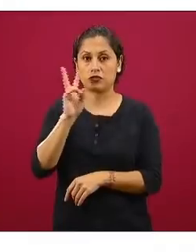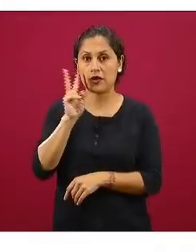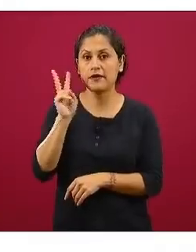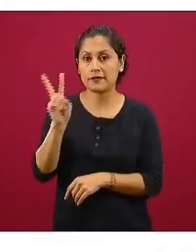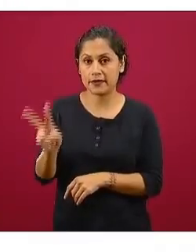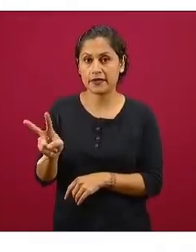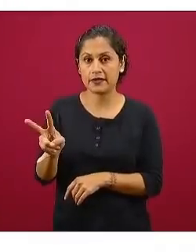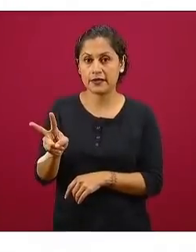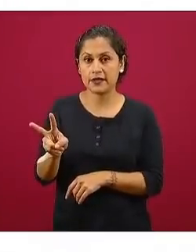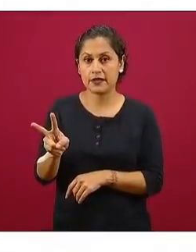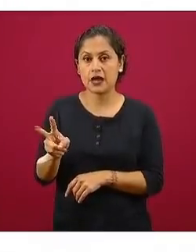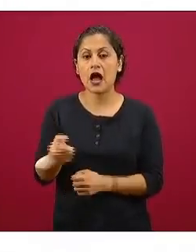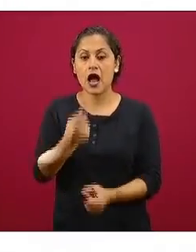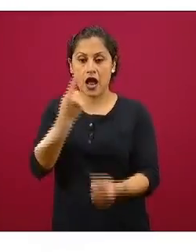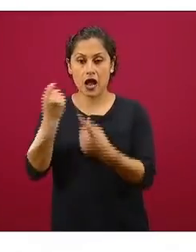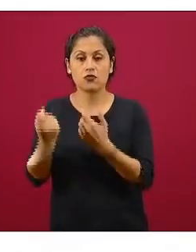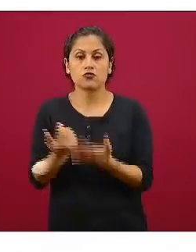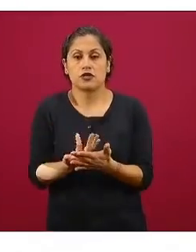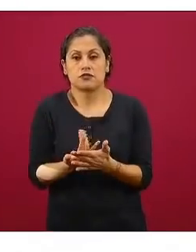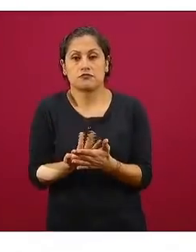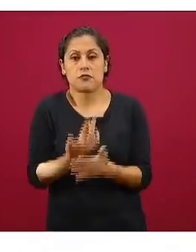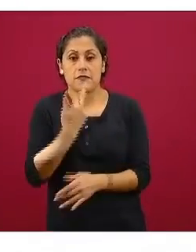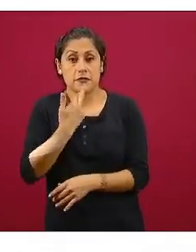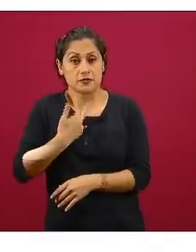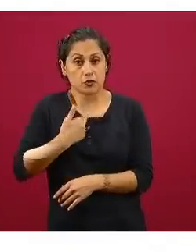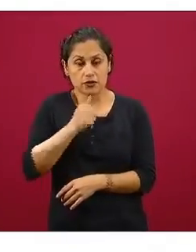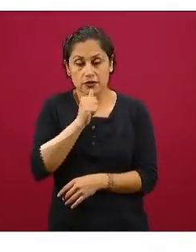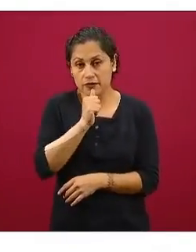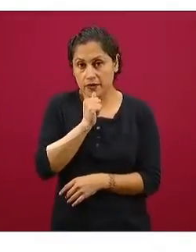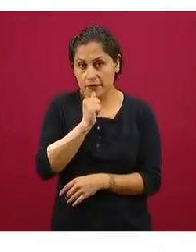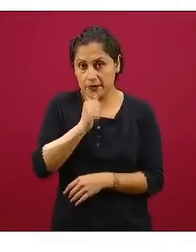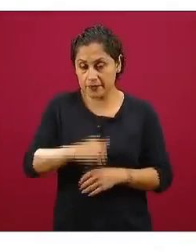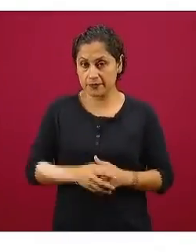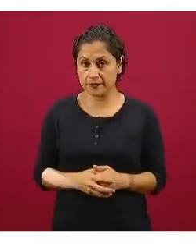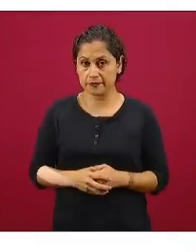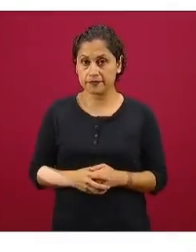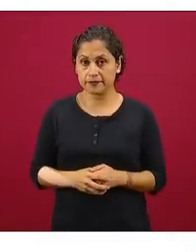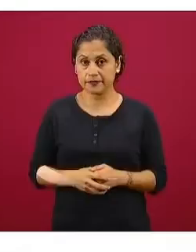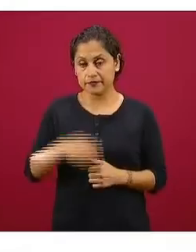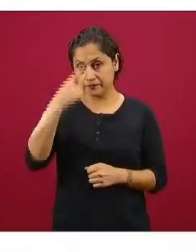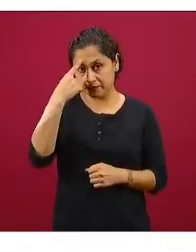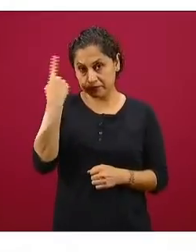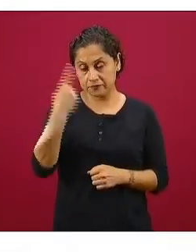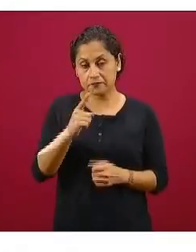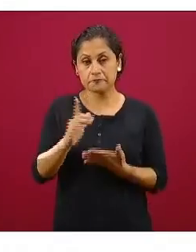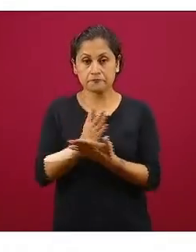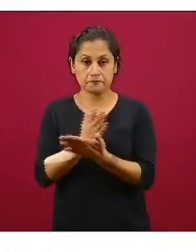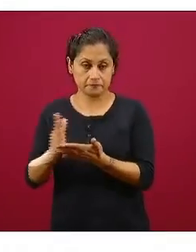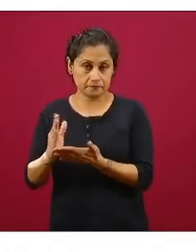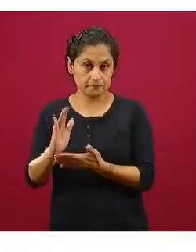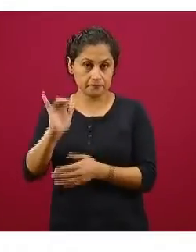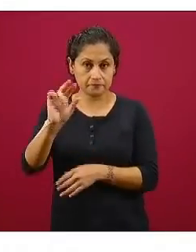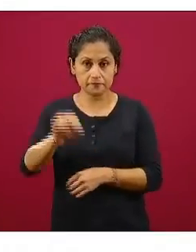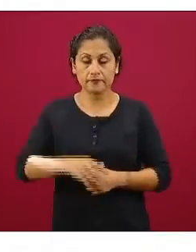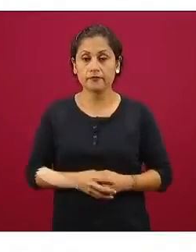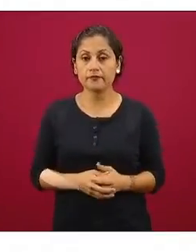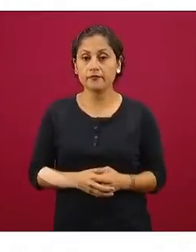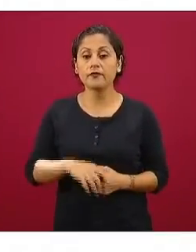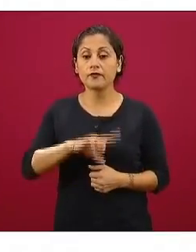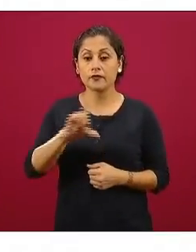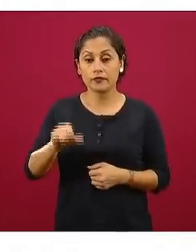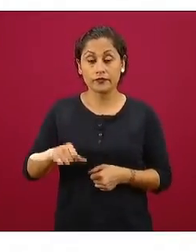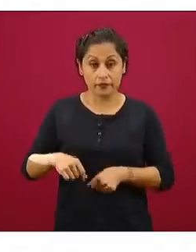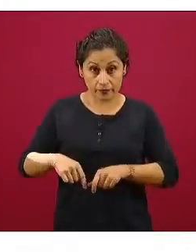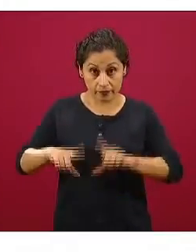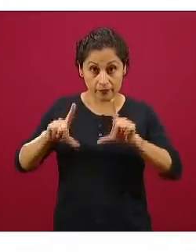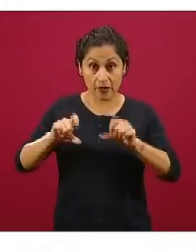están esperando este resultado o esta clasificación final. La siguiente diapositiva hará la distribución